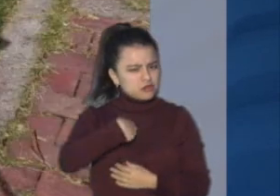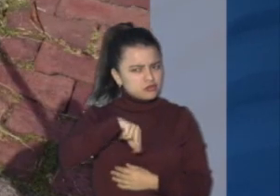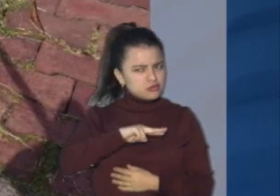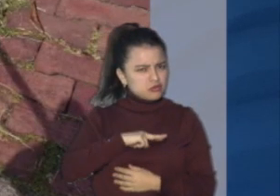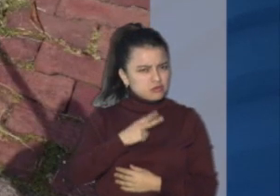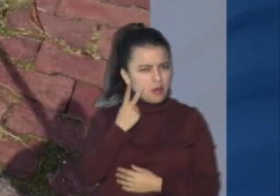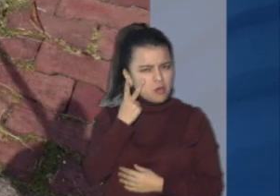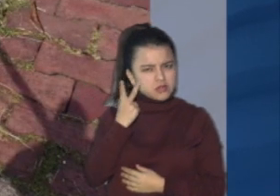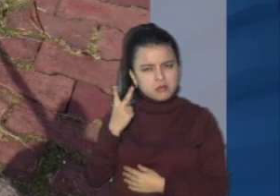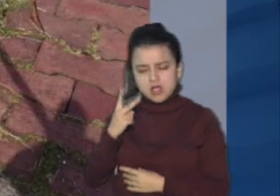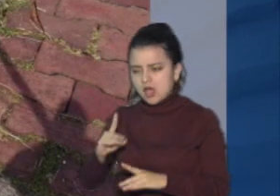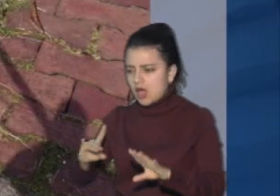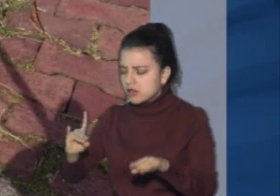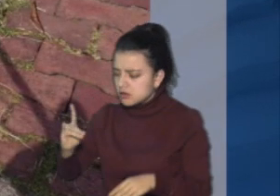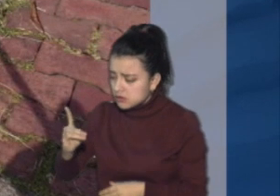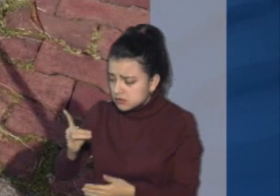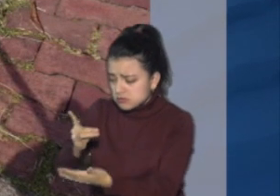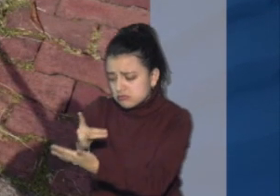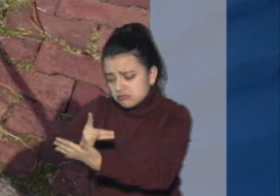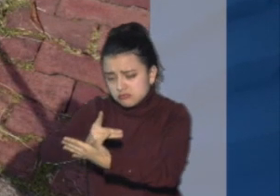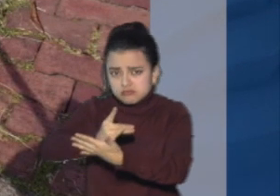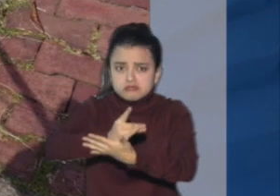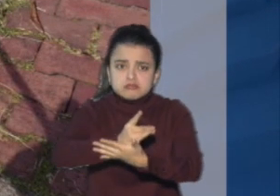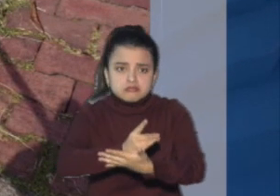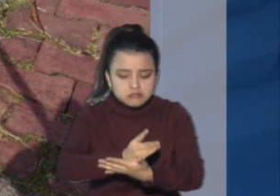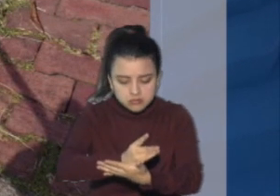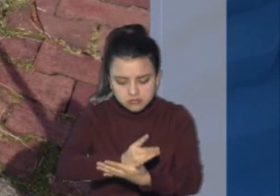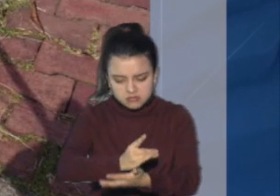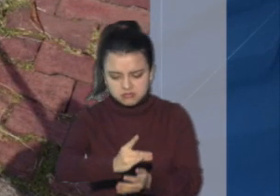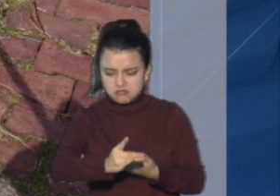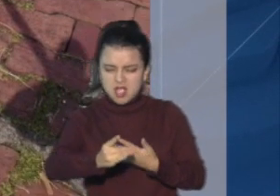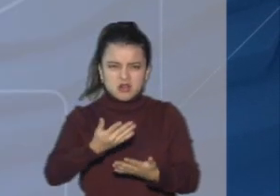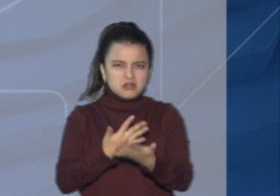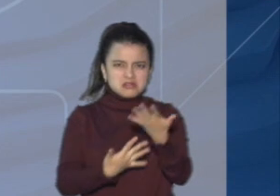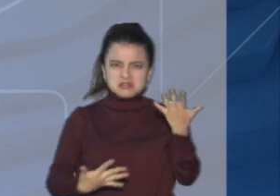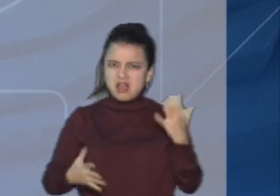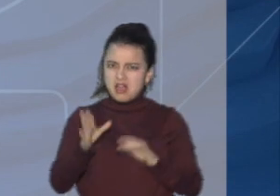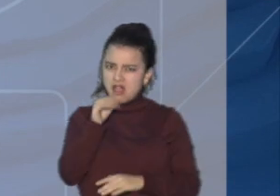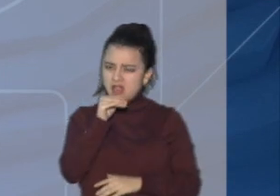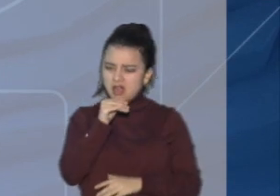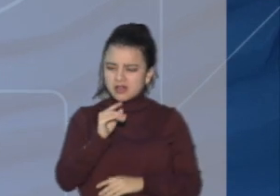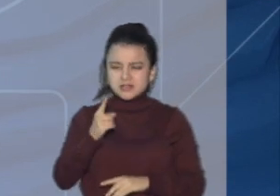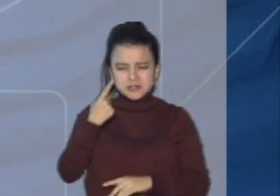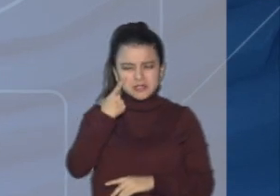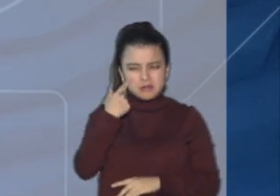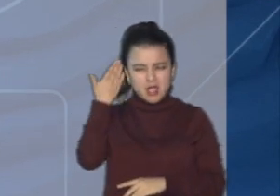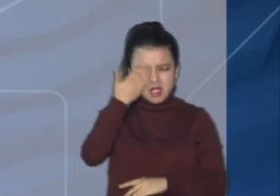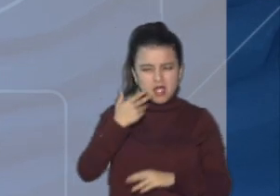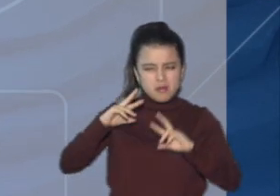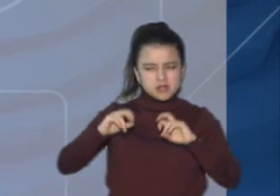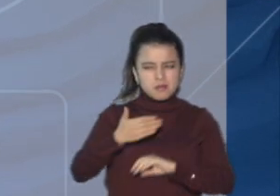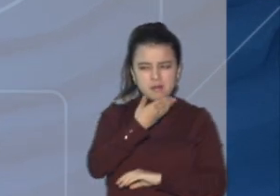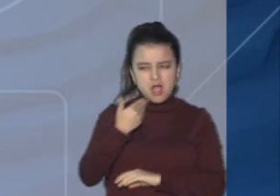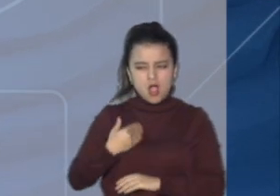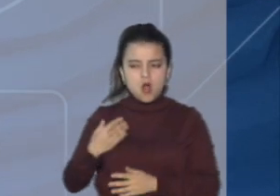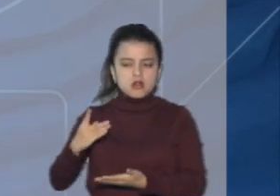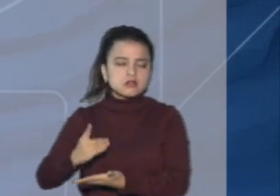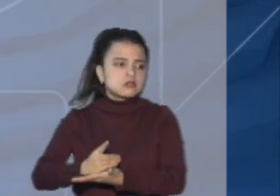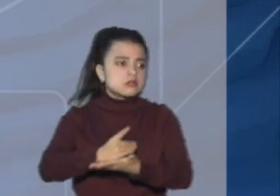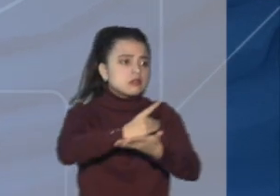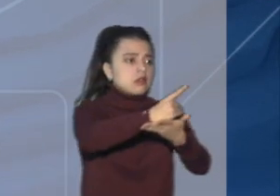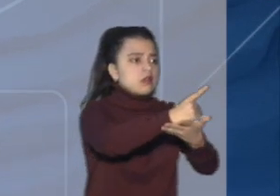rastros de sangre. Llevaron a los dos caninos a una veterinaria para que se realizaran los exámenes correspondientes y se dieron cuenta de un aterrador